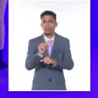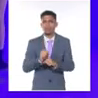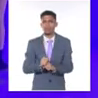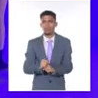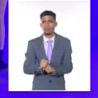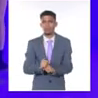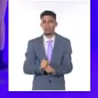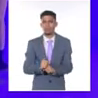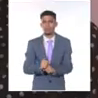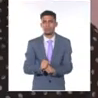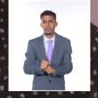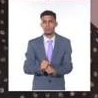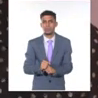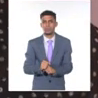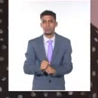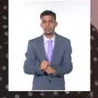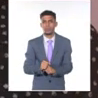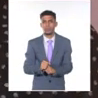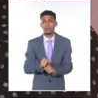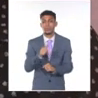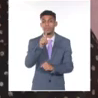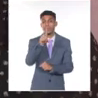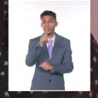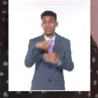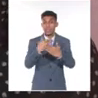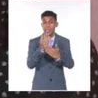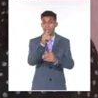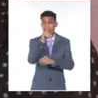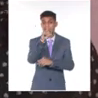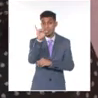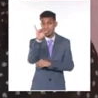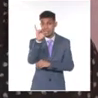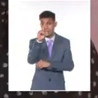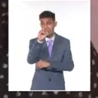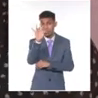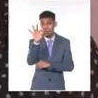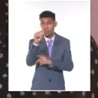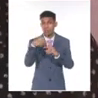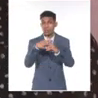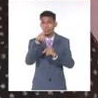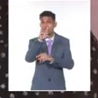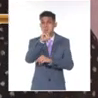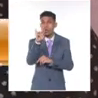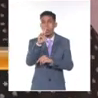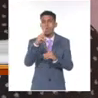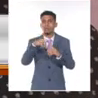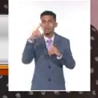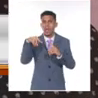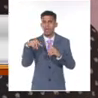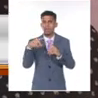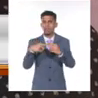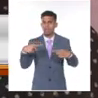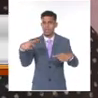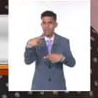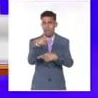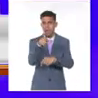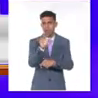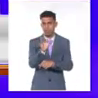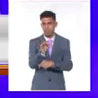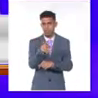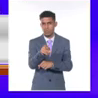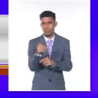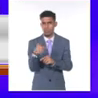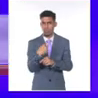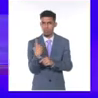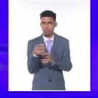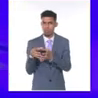jornada Enredados. 17, 18 y 19 nos estaremos presentando en nuestro teatro principal con un programa concierto que